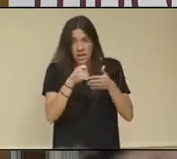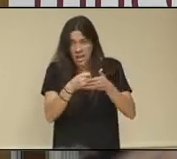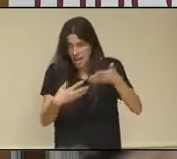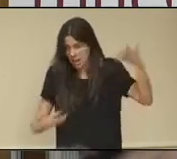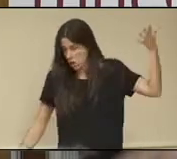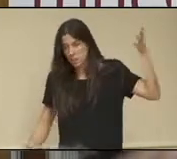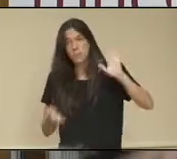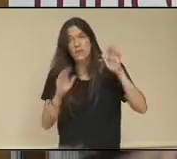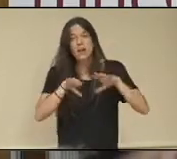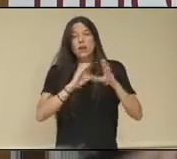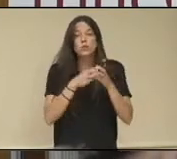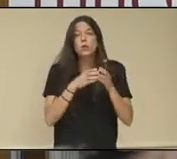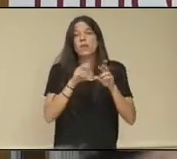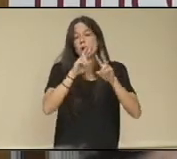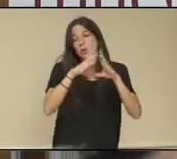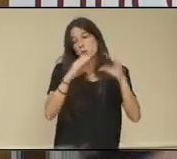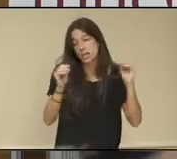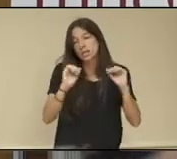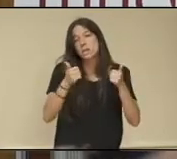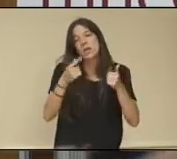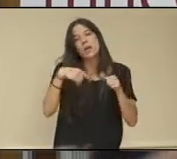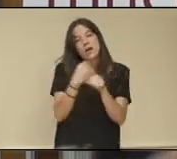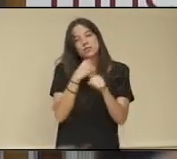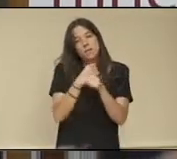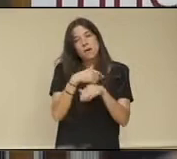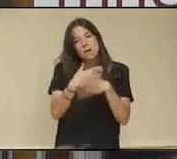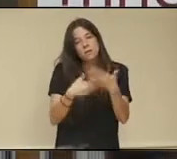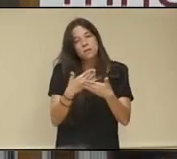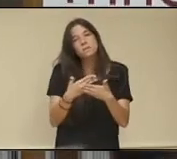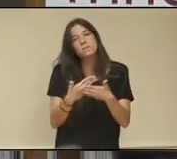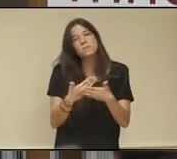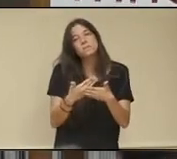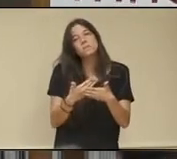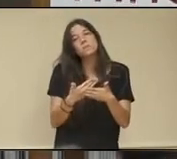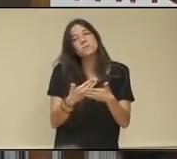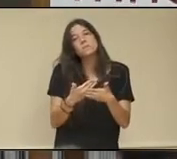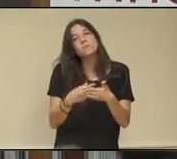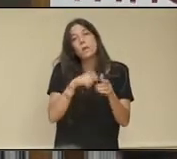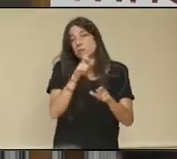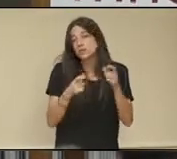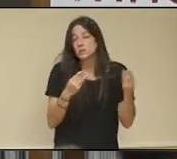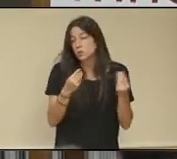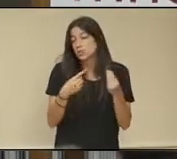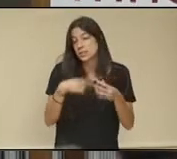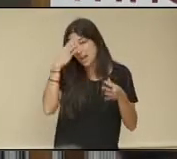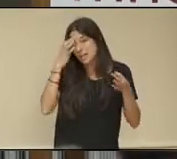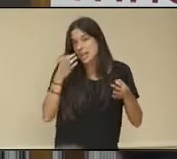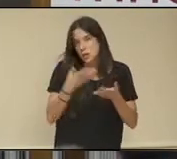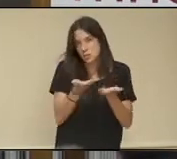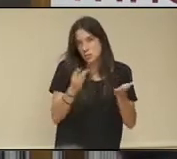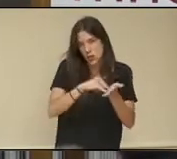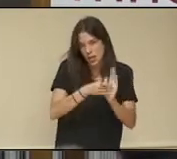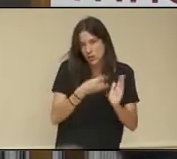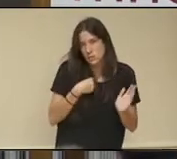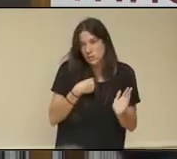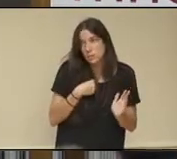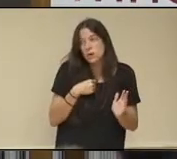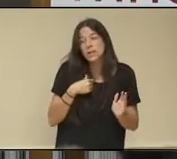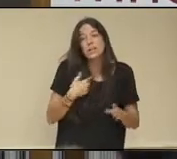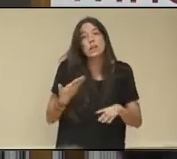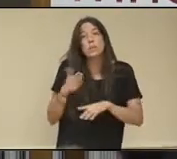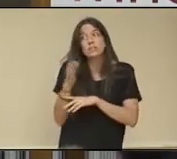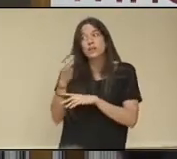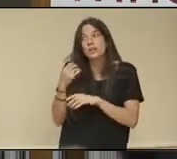universidad empezó a trabajar, muchas personas han creído en este proyecto y lo que voy a presentar es un